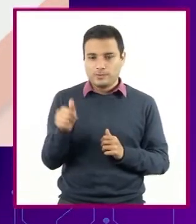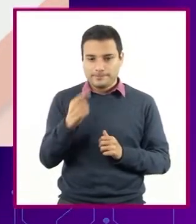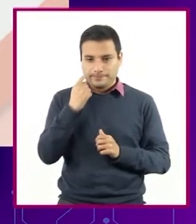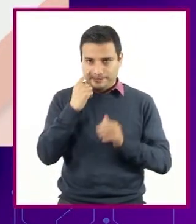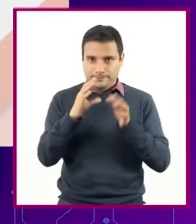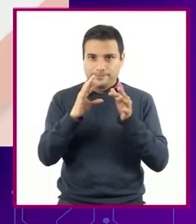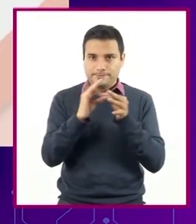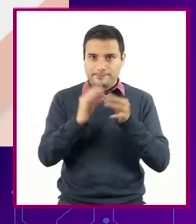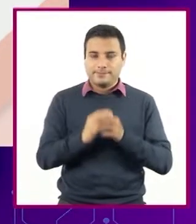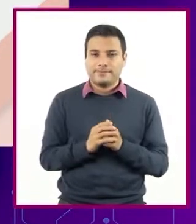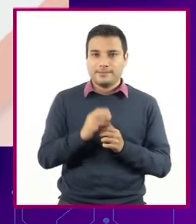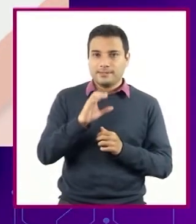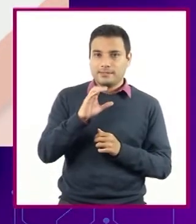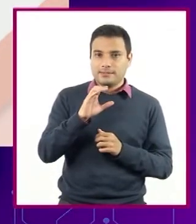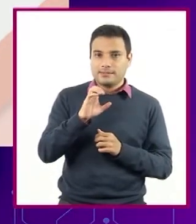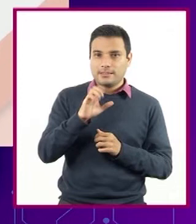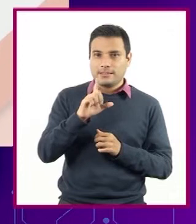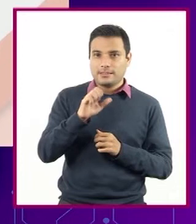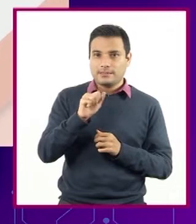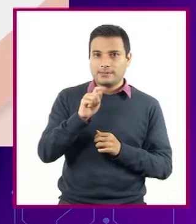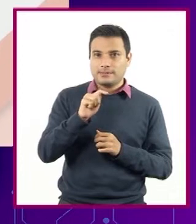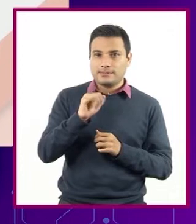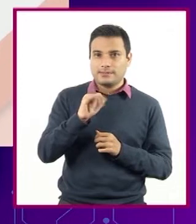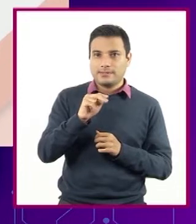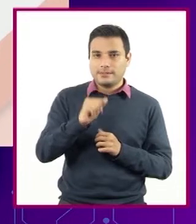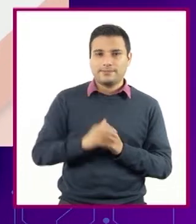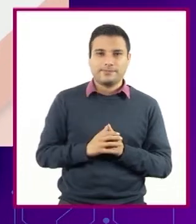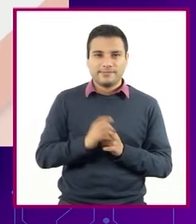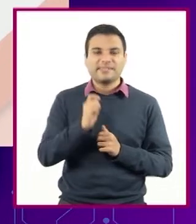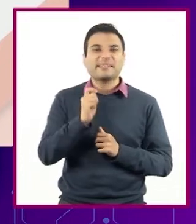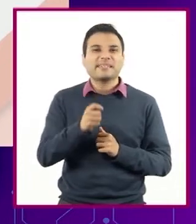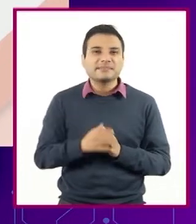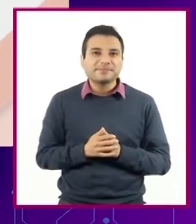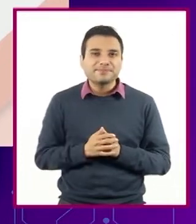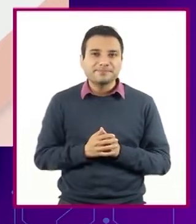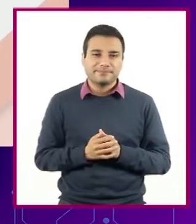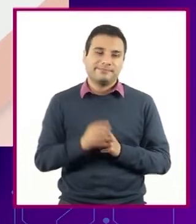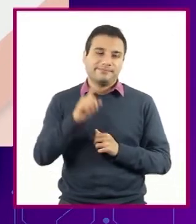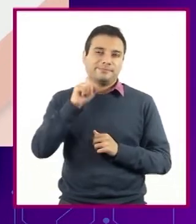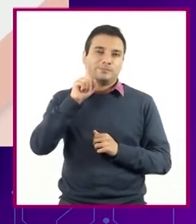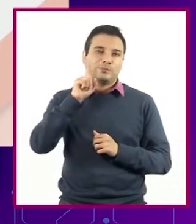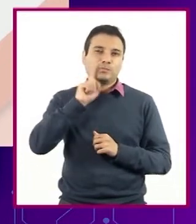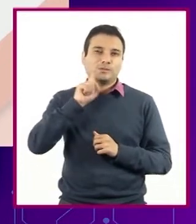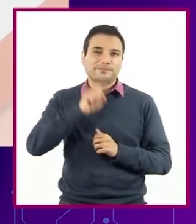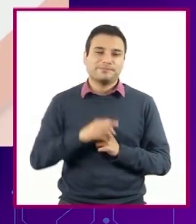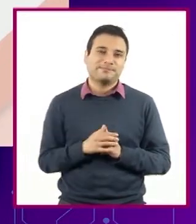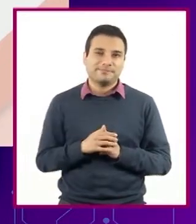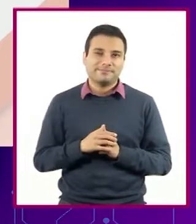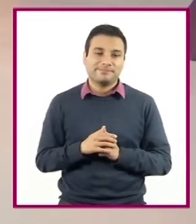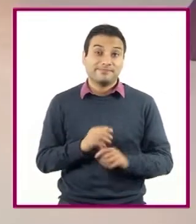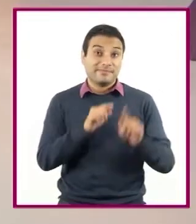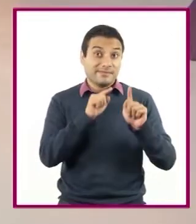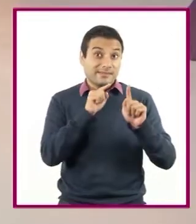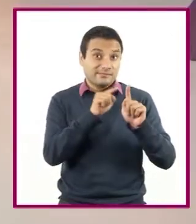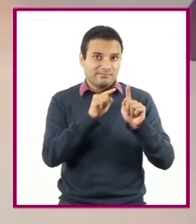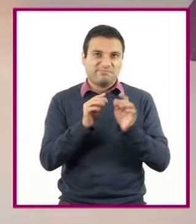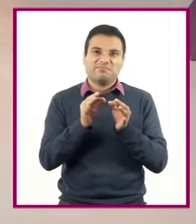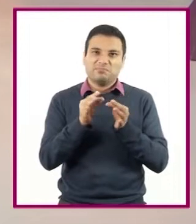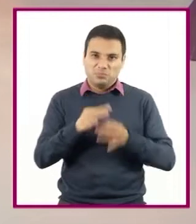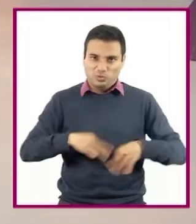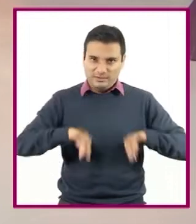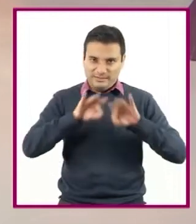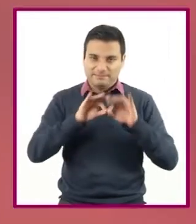palabra, Celestina. Este es el nombre de un personaje que resultó tan importante y